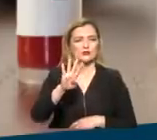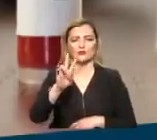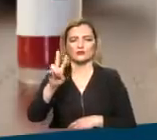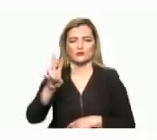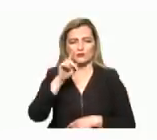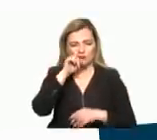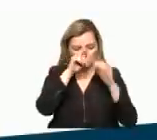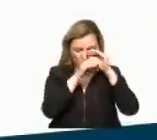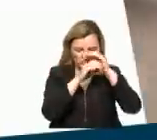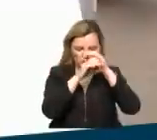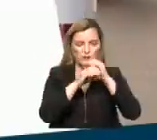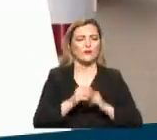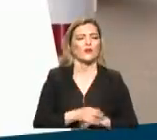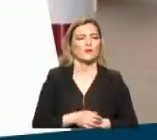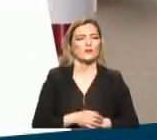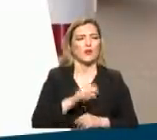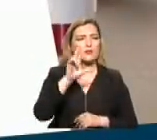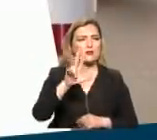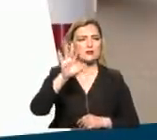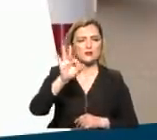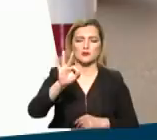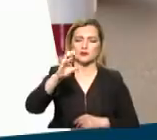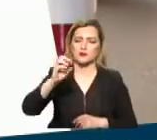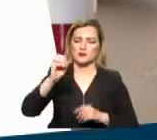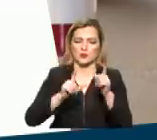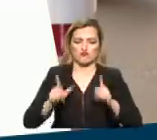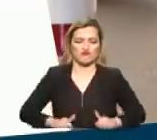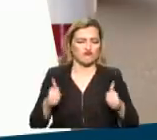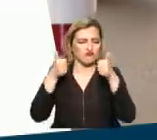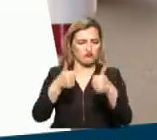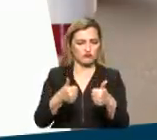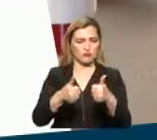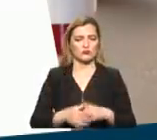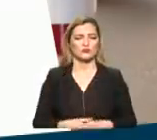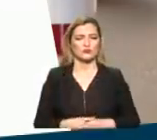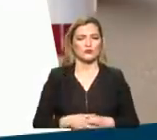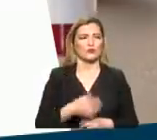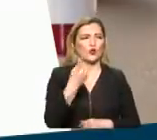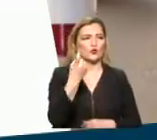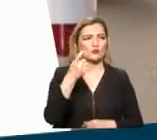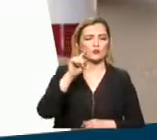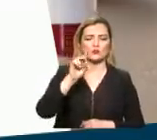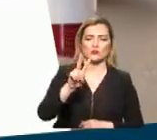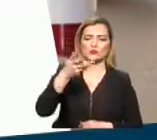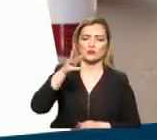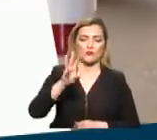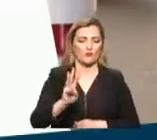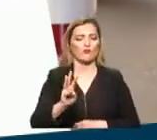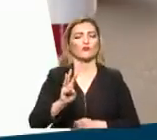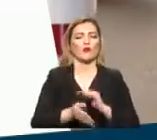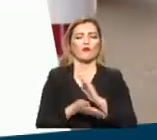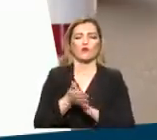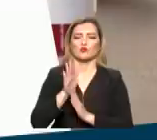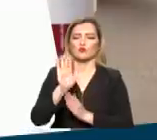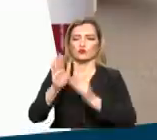117.422 muestras. Asimismo, 3.900 pacientes se han recuperado de la enfermedad. A 11.216 casos se les dio el